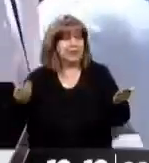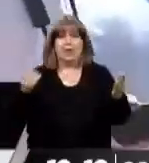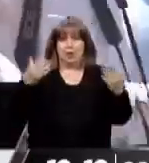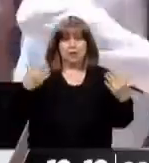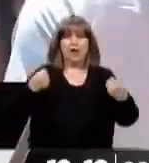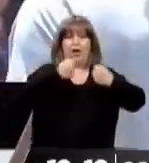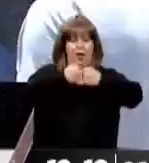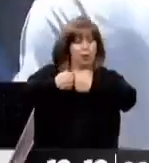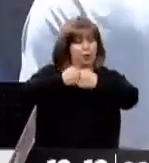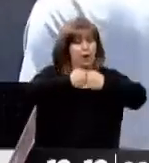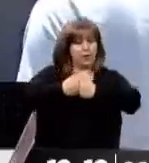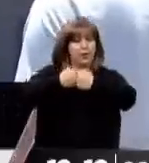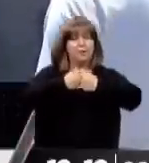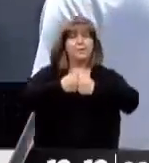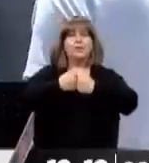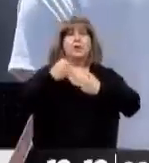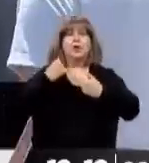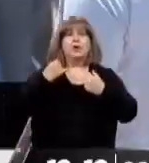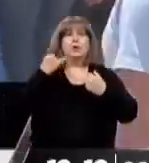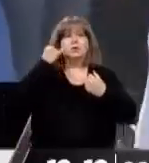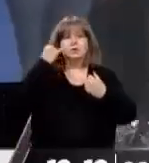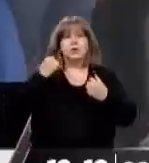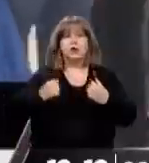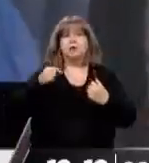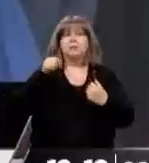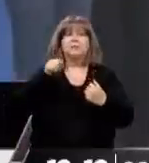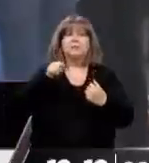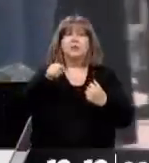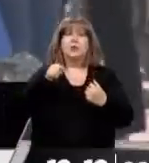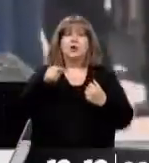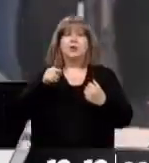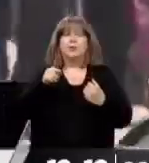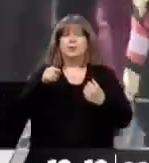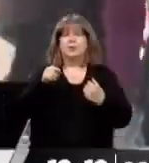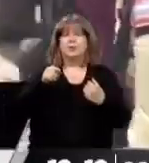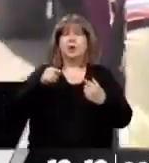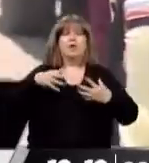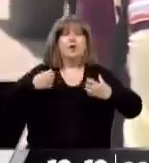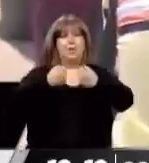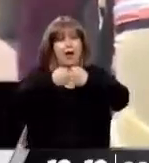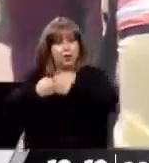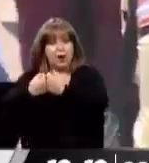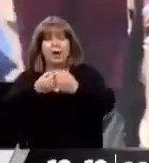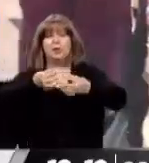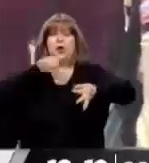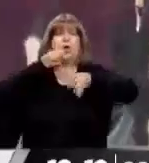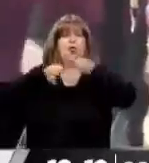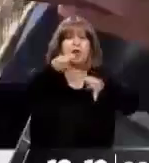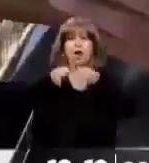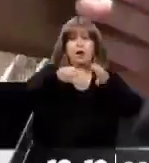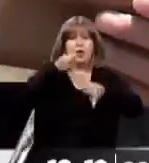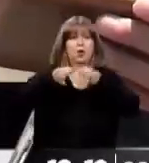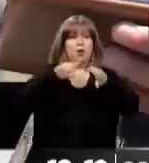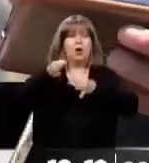pudimos poner de acuerdo, que el camino era y tiene que seguir siendo el acuerdo y el diálogo. Esta obra se